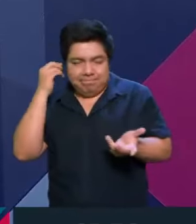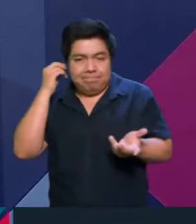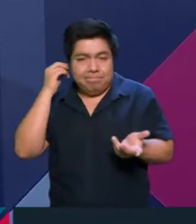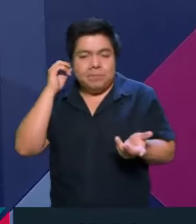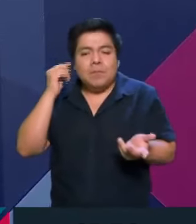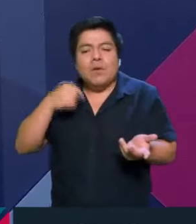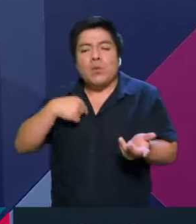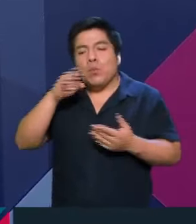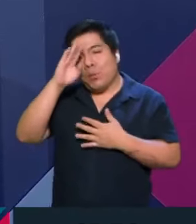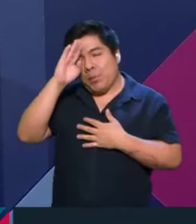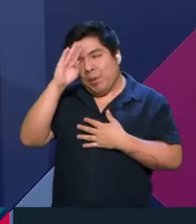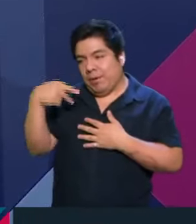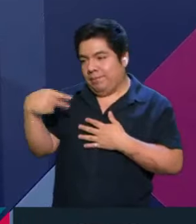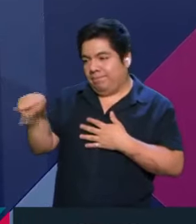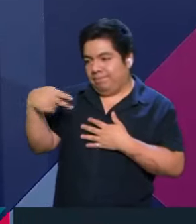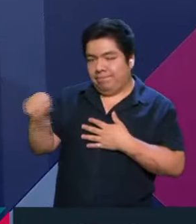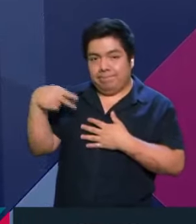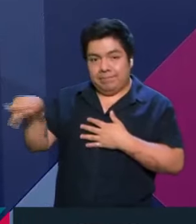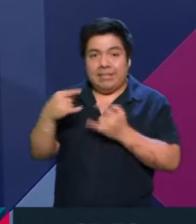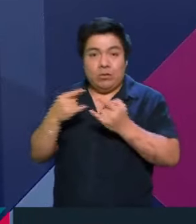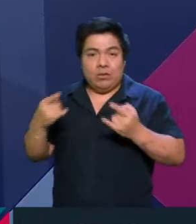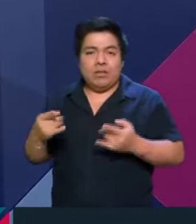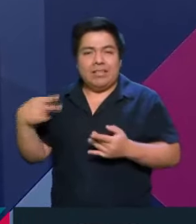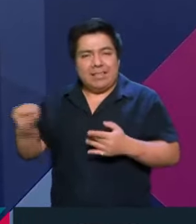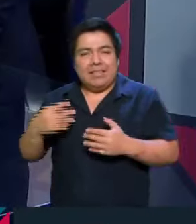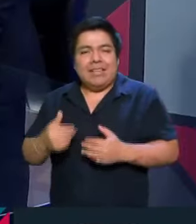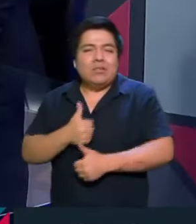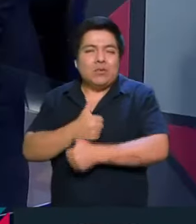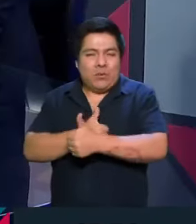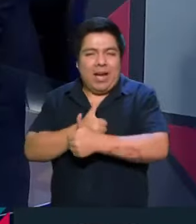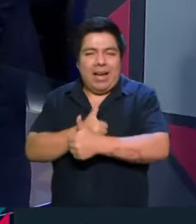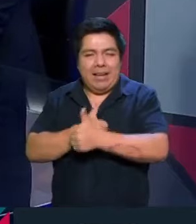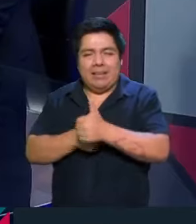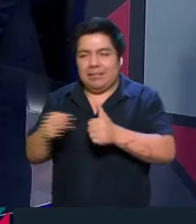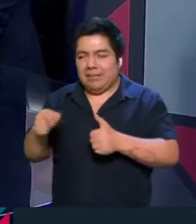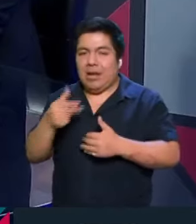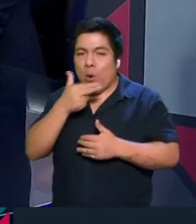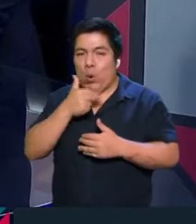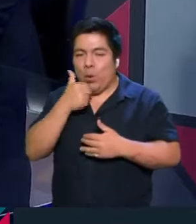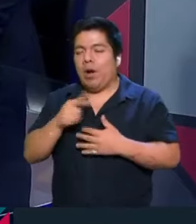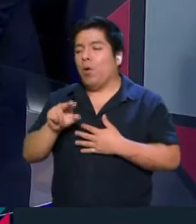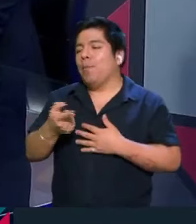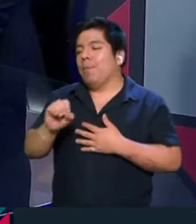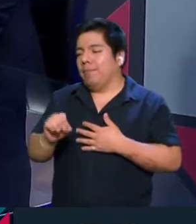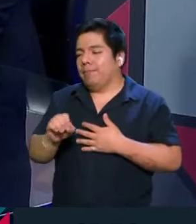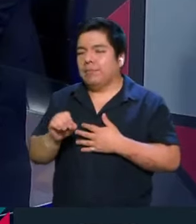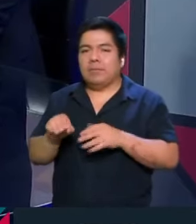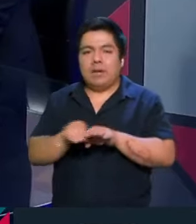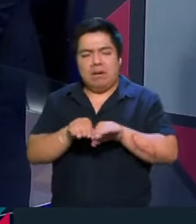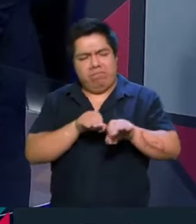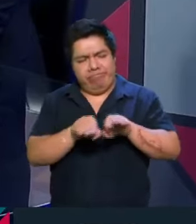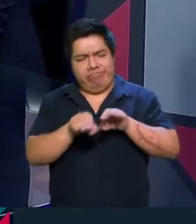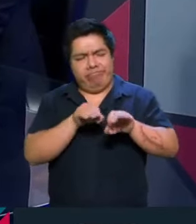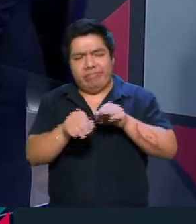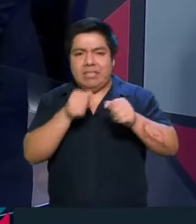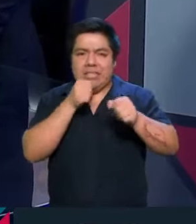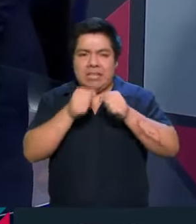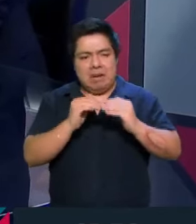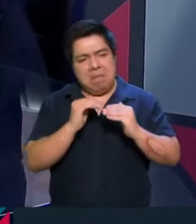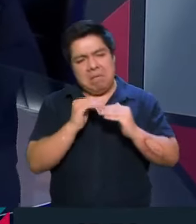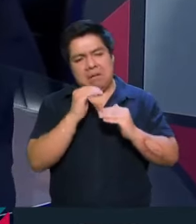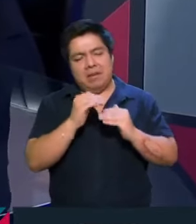que yo destaco de la carrera de Humberto Musacchio es esa capacidad que ha tenido para sobrevivir del oficio, ¿eh? O sea, sí, eso